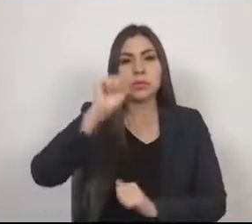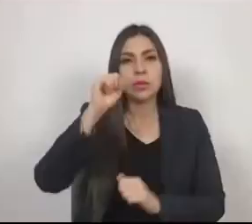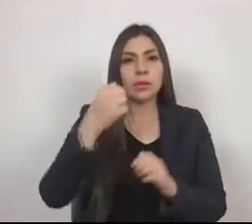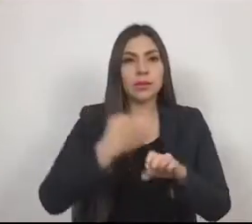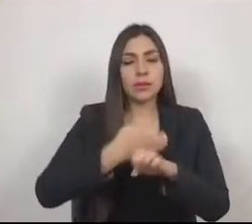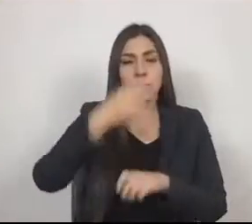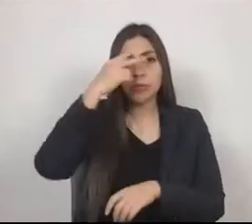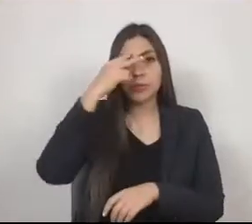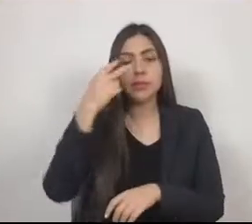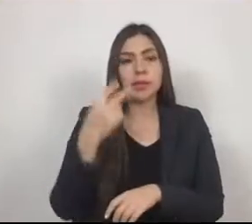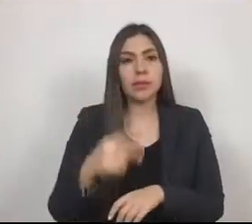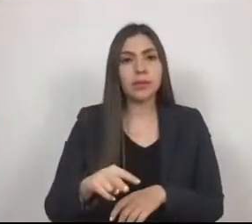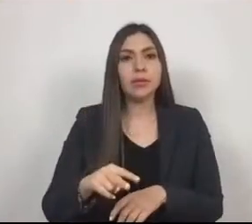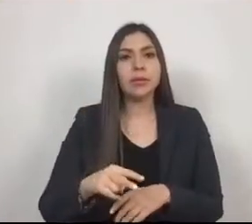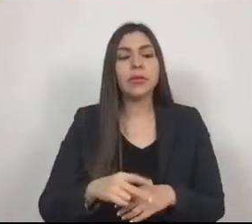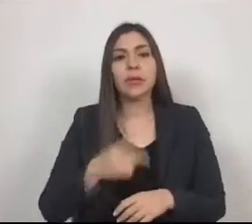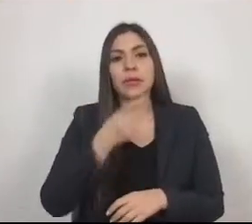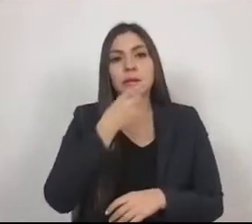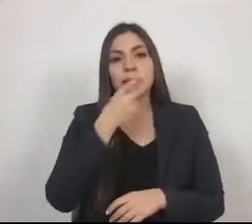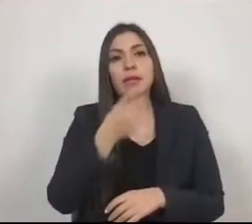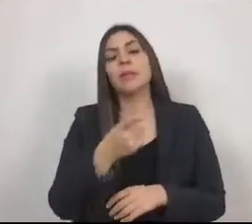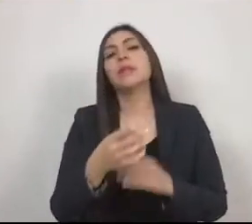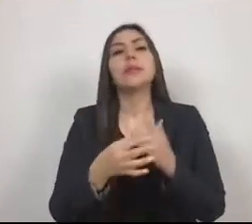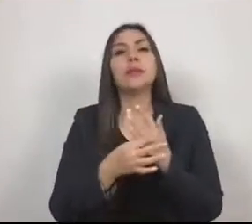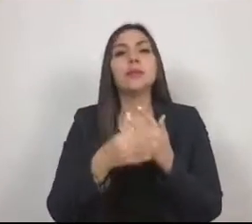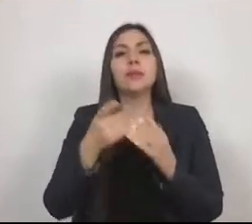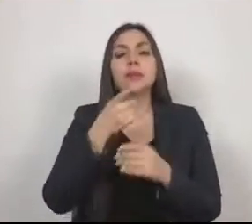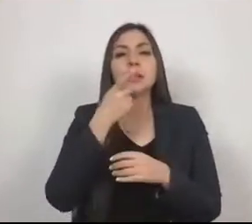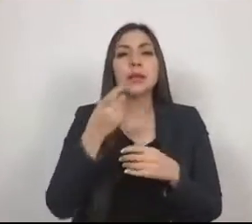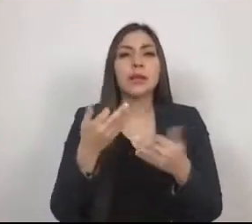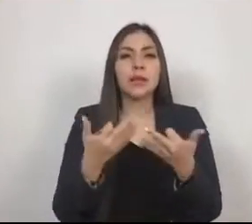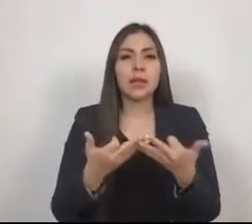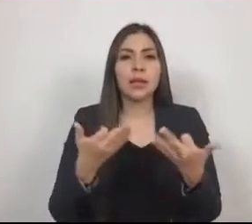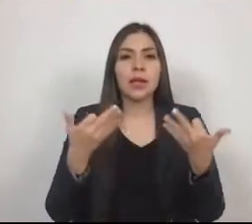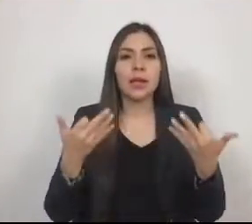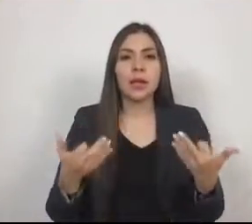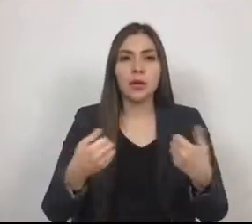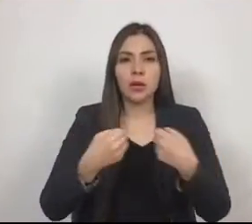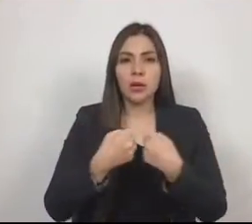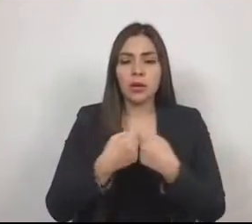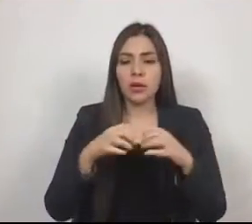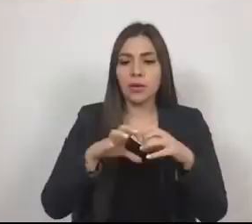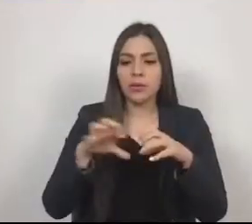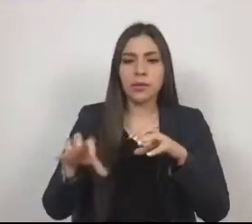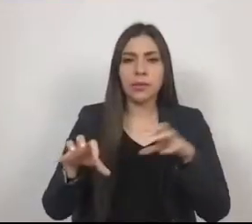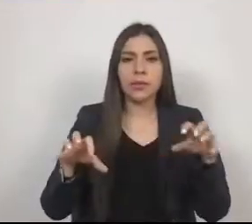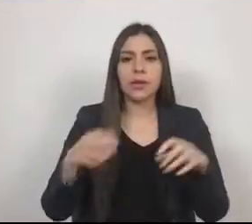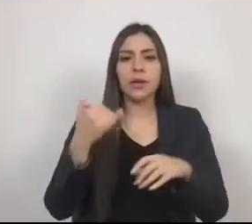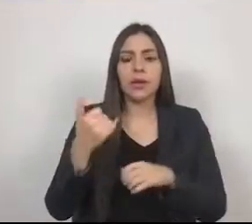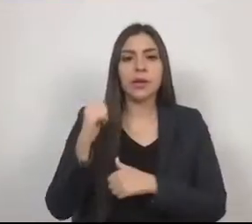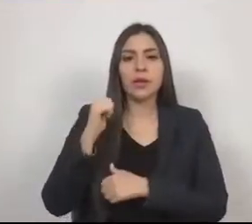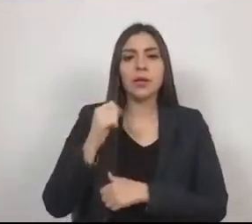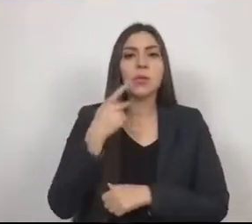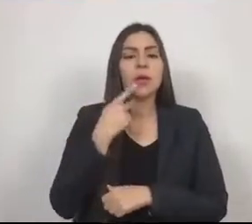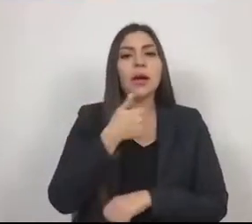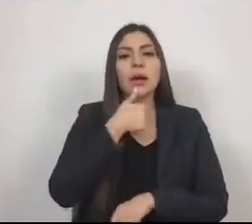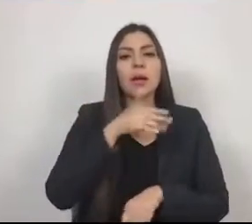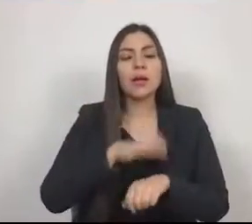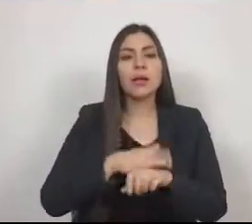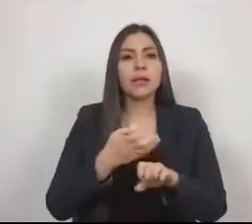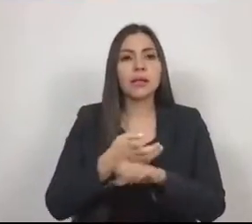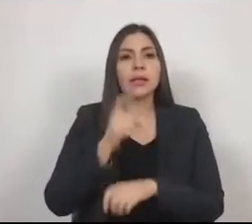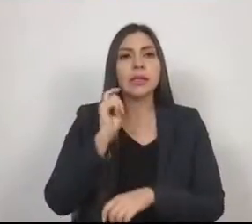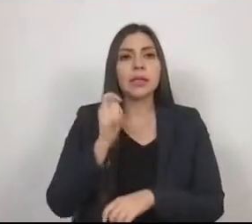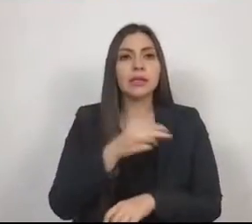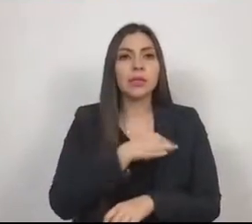Soberano de México establece la base de la división territorial y de la organización política y administrativa del Estado, que es el